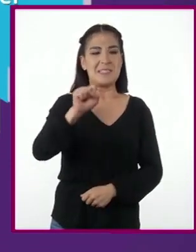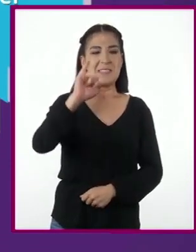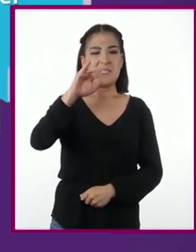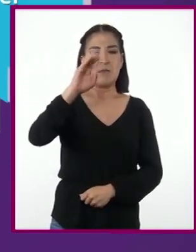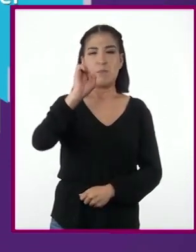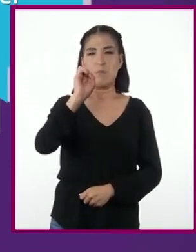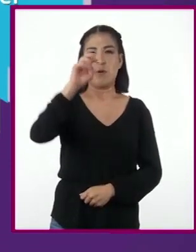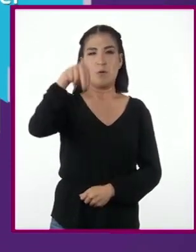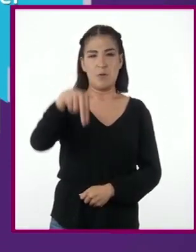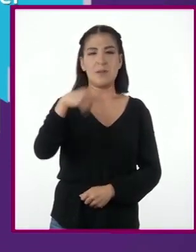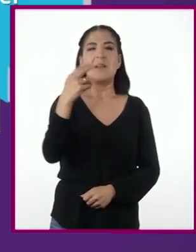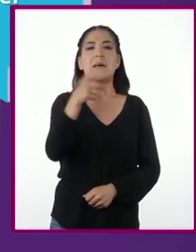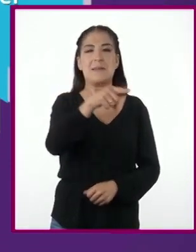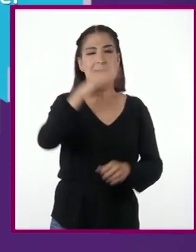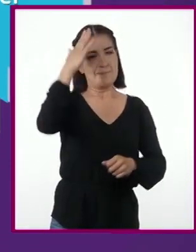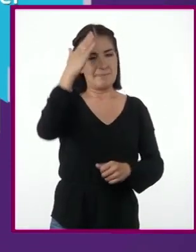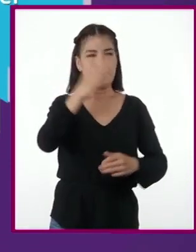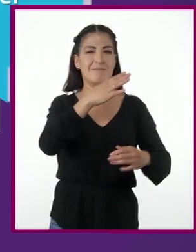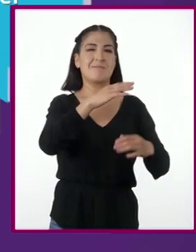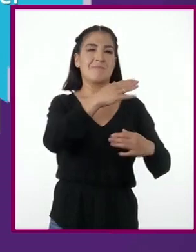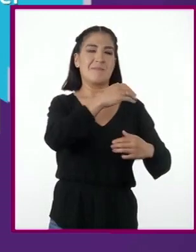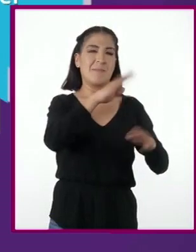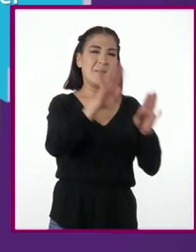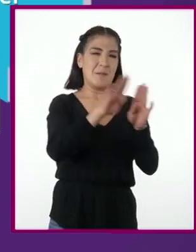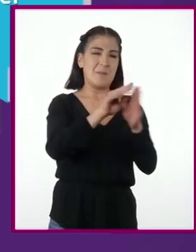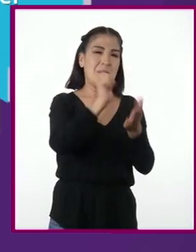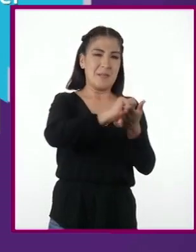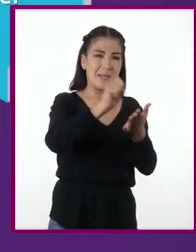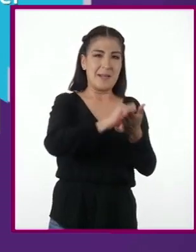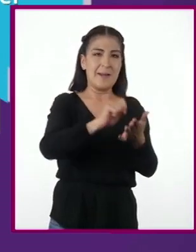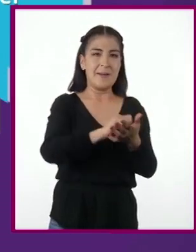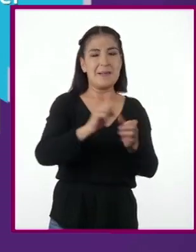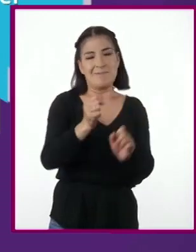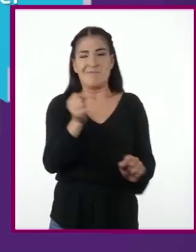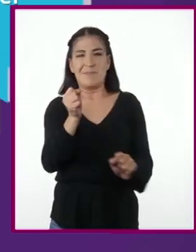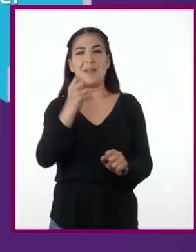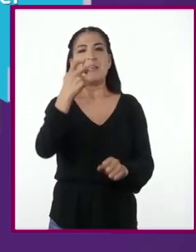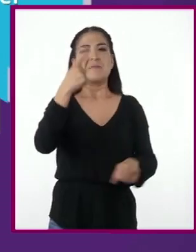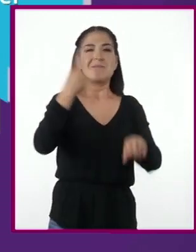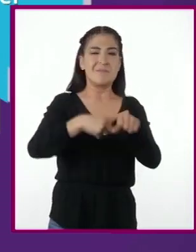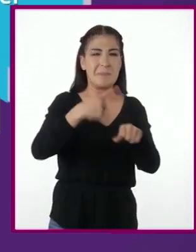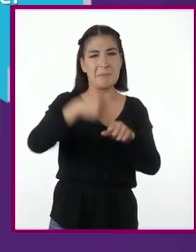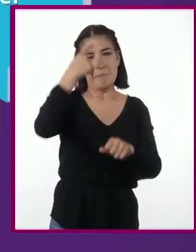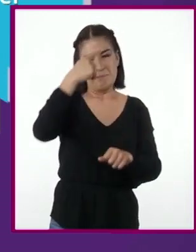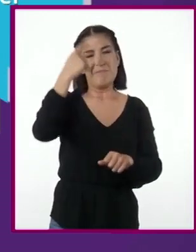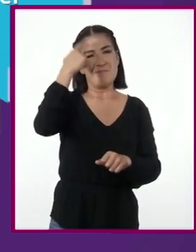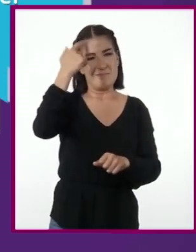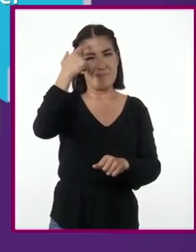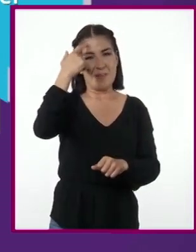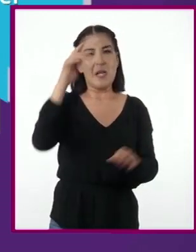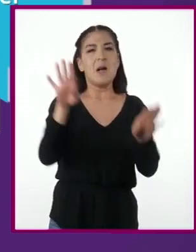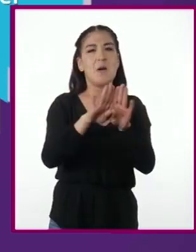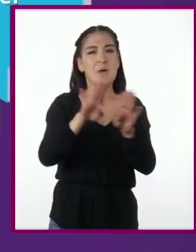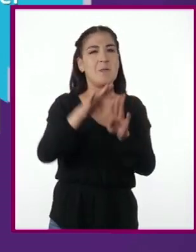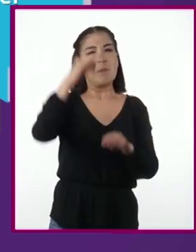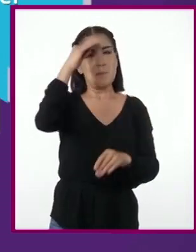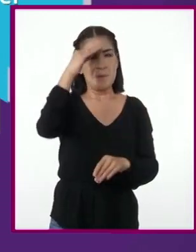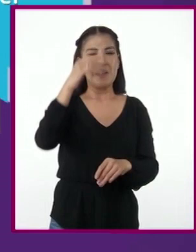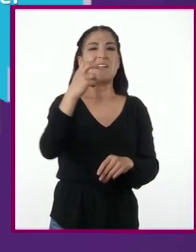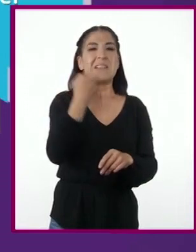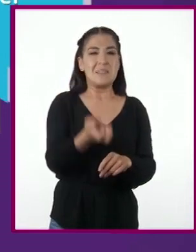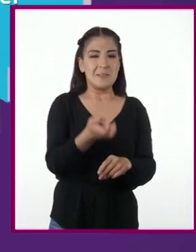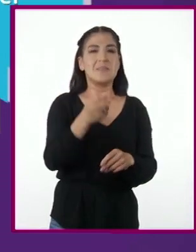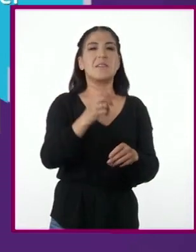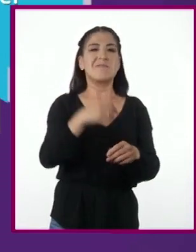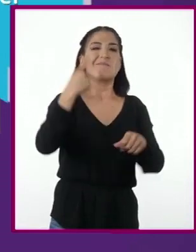alude en su obra Epilepsia, enfermedad sagrada del cerebro, al origen divino que se atribuye a esta enfermedad